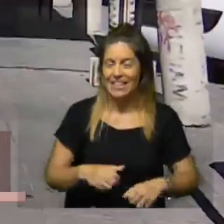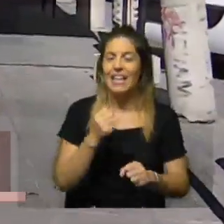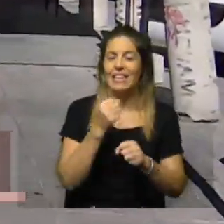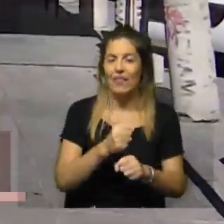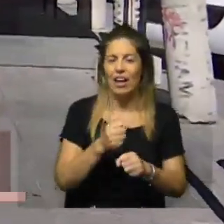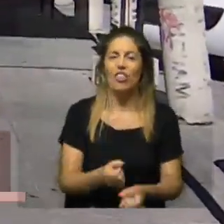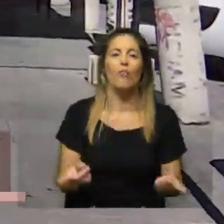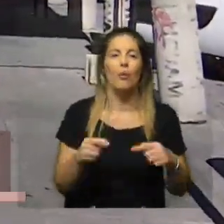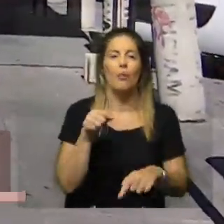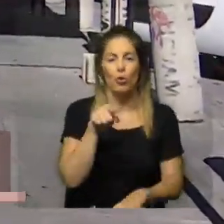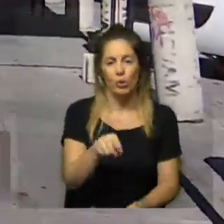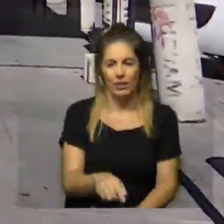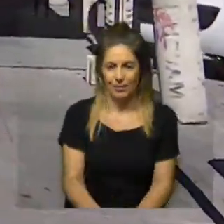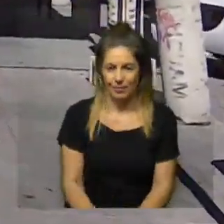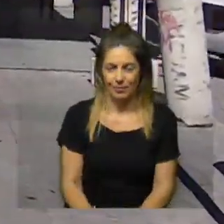que volvemos con ustedes.